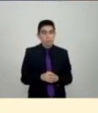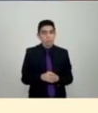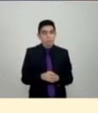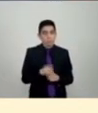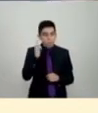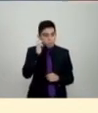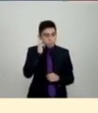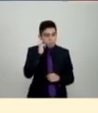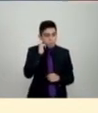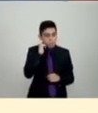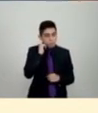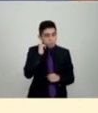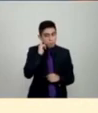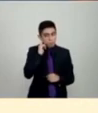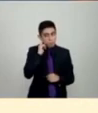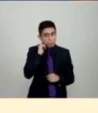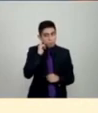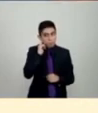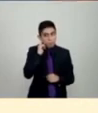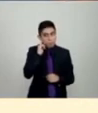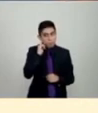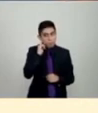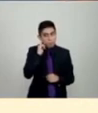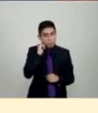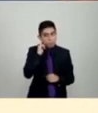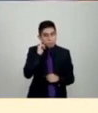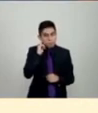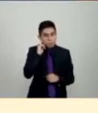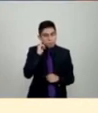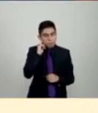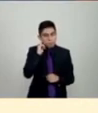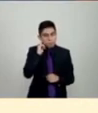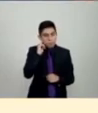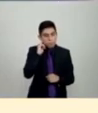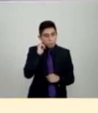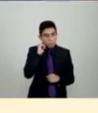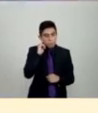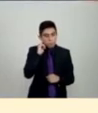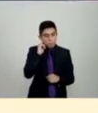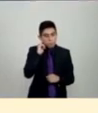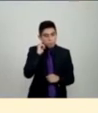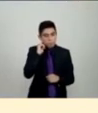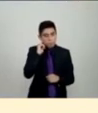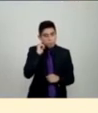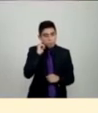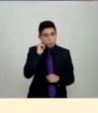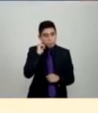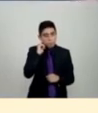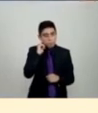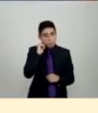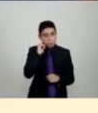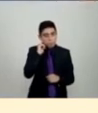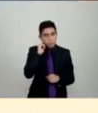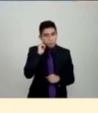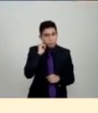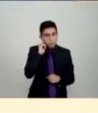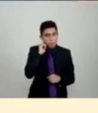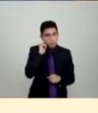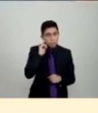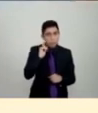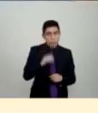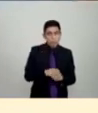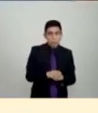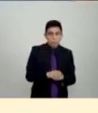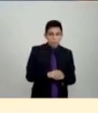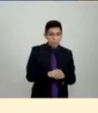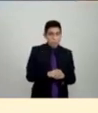tema editorial que siempre se dice que Boom abrió canales, pero que los abrió solo para ellos. Pero no, en el fondo, con dificultad,